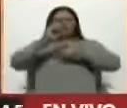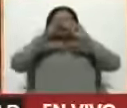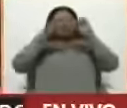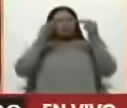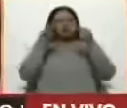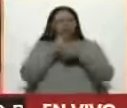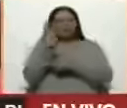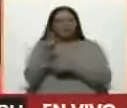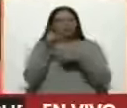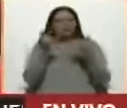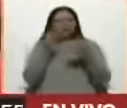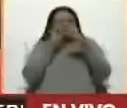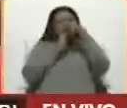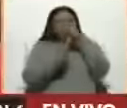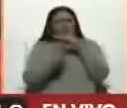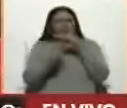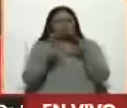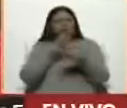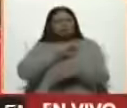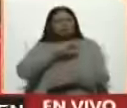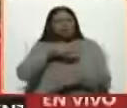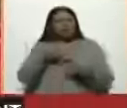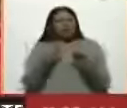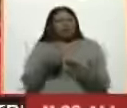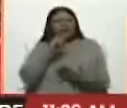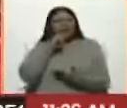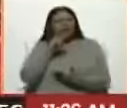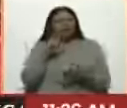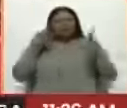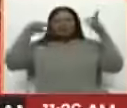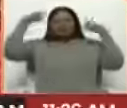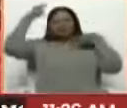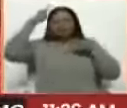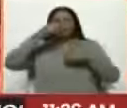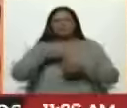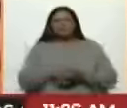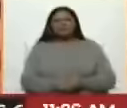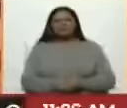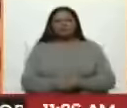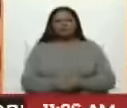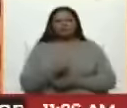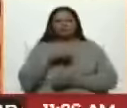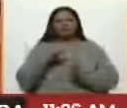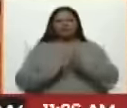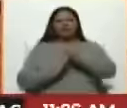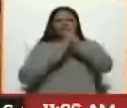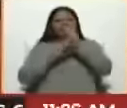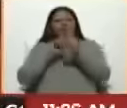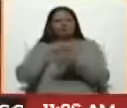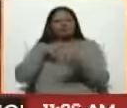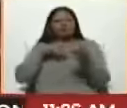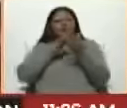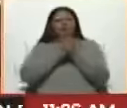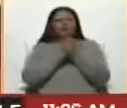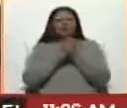la soberanía y a los humildes somos los chavistas. Con el liderazgo de un compañero que ha